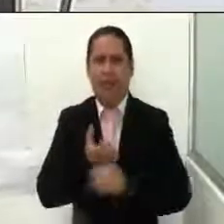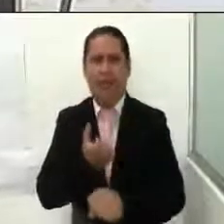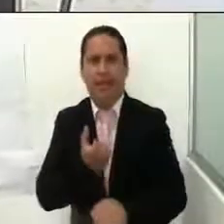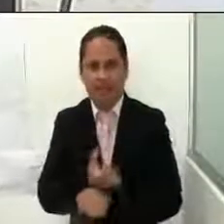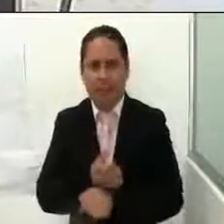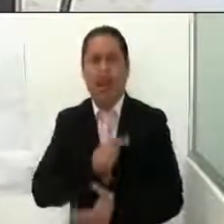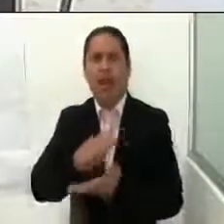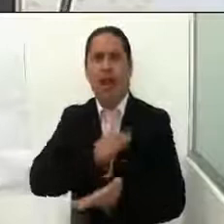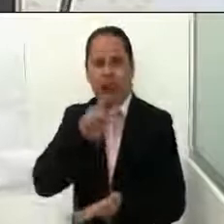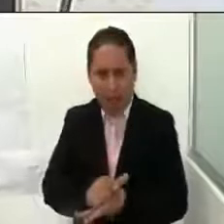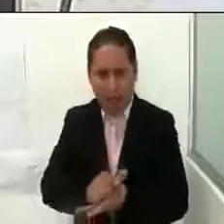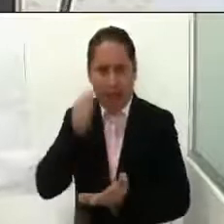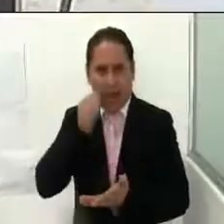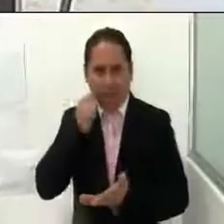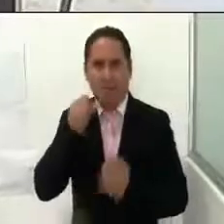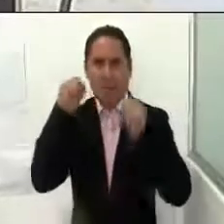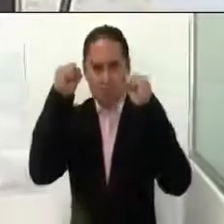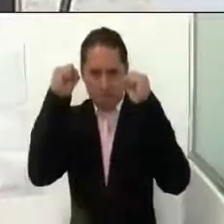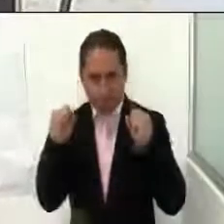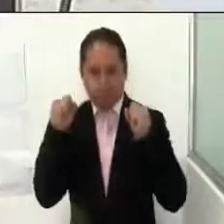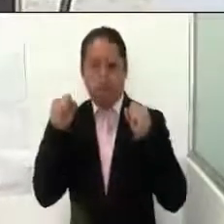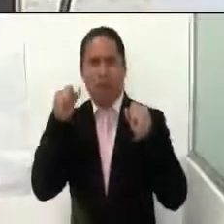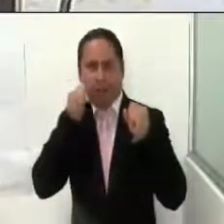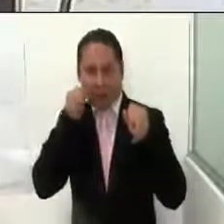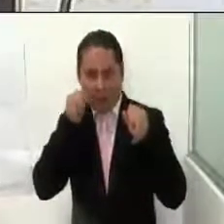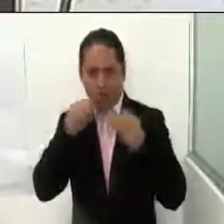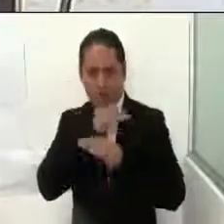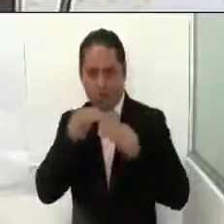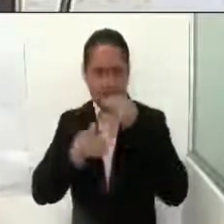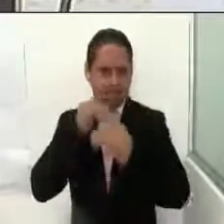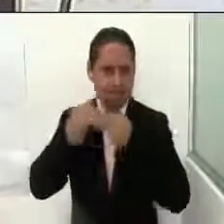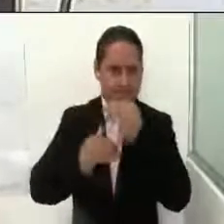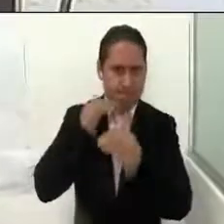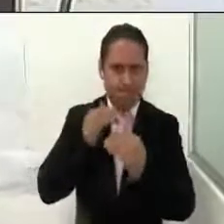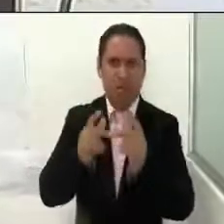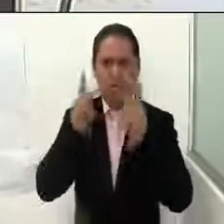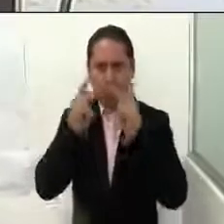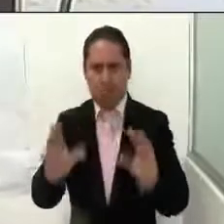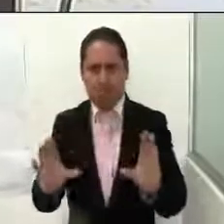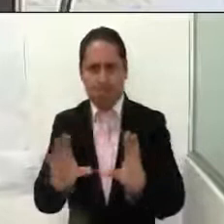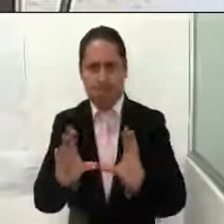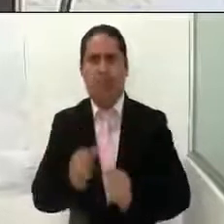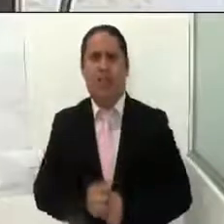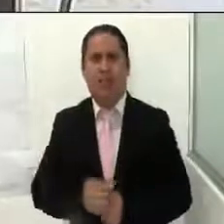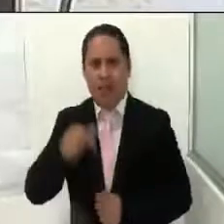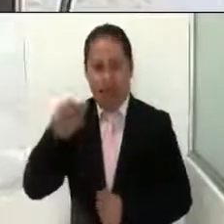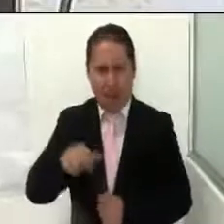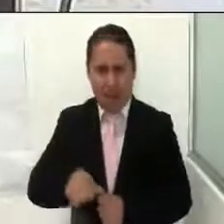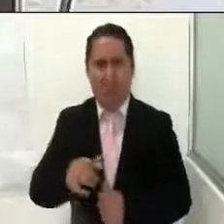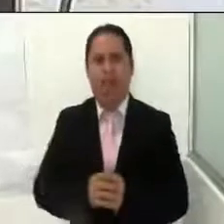establece las bases de operación de la secretaria de seguridad pública y protección ciudadana del estado de chiapas